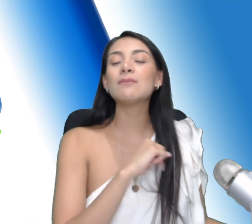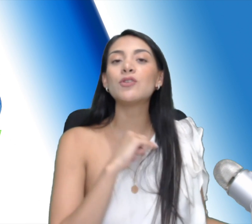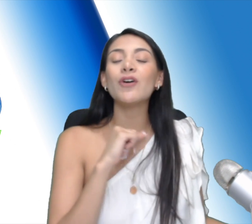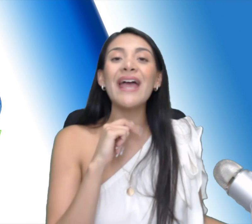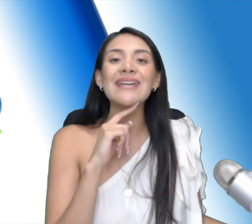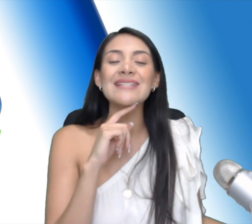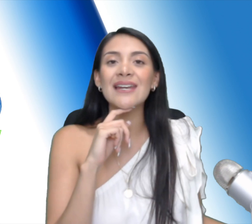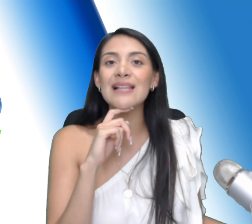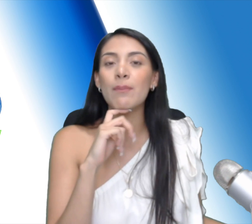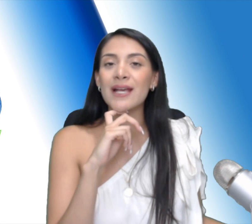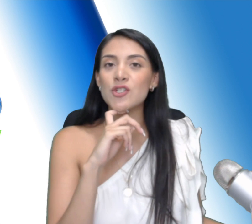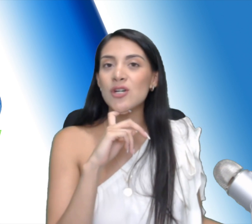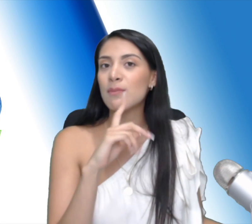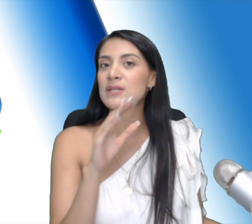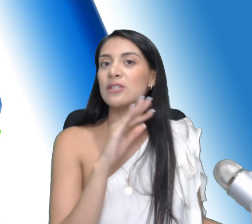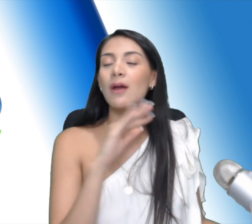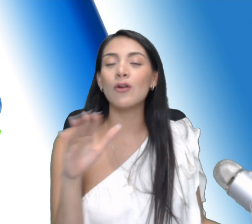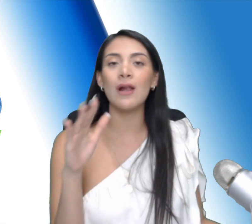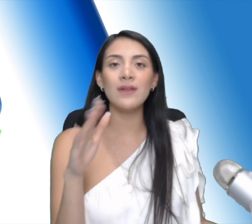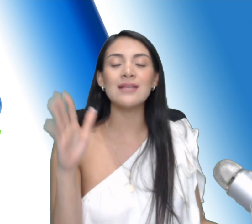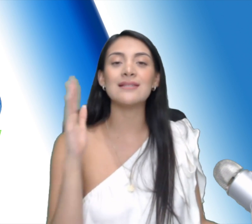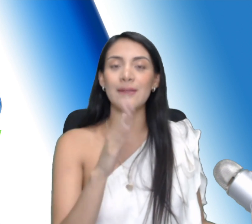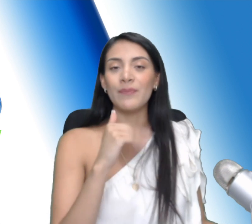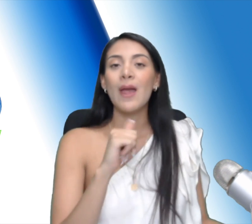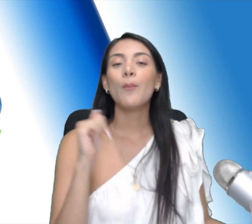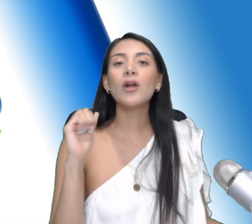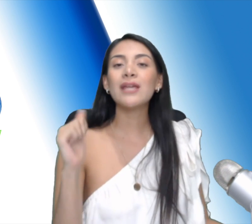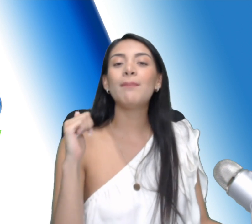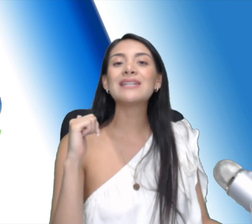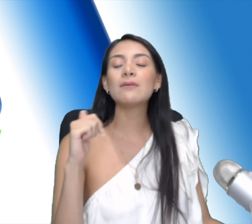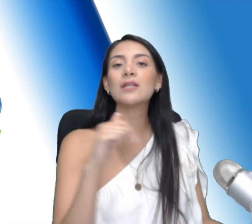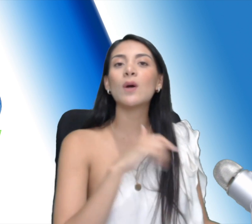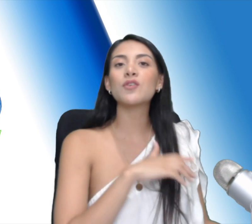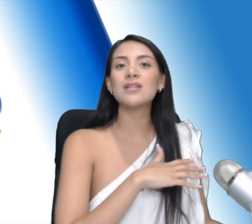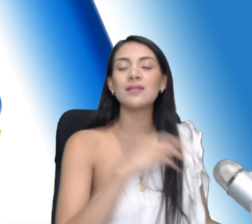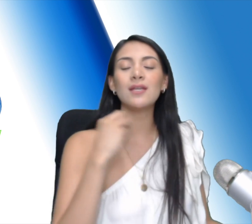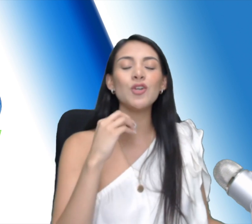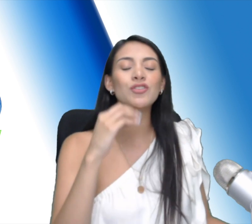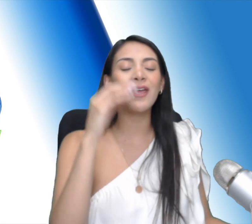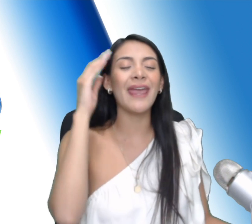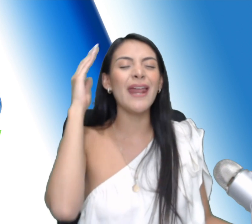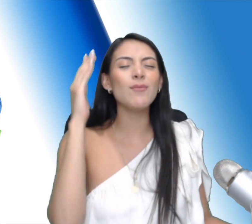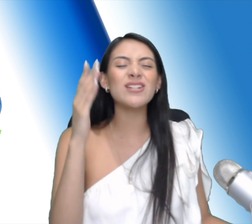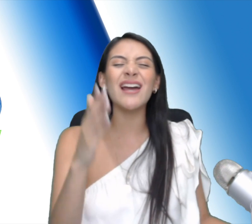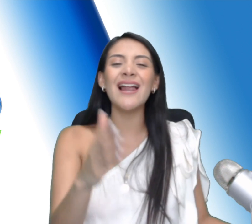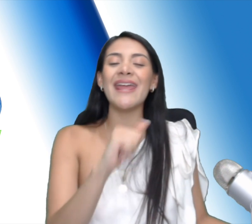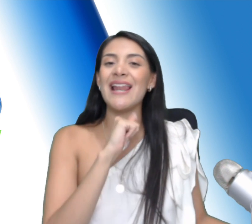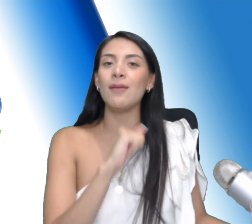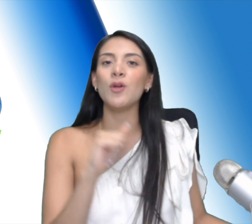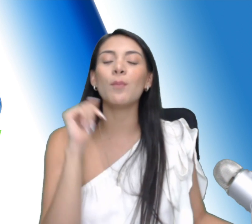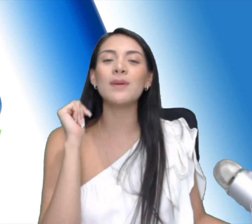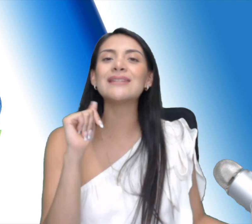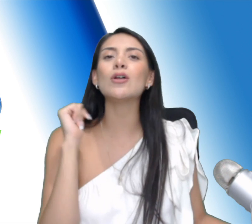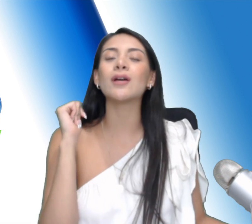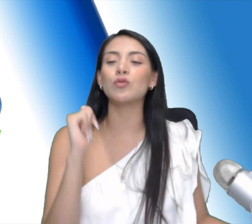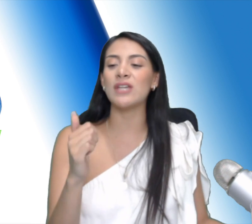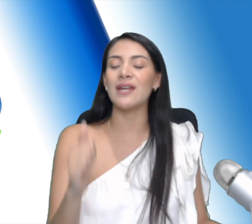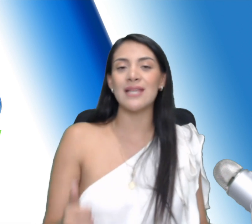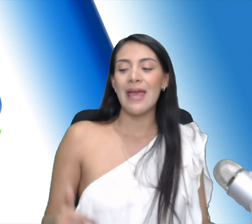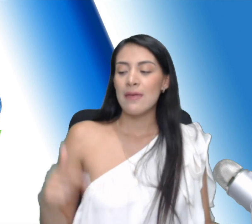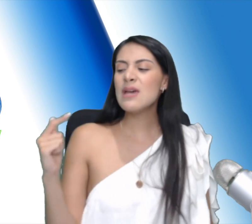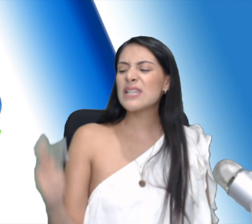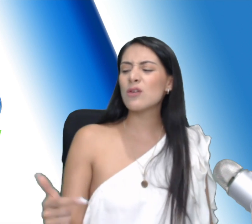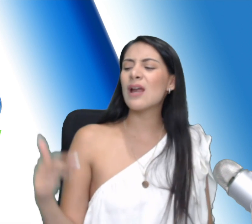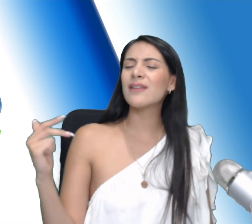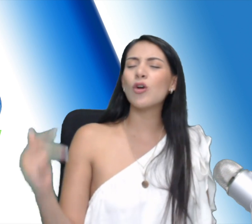y también te invito a que descargues la aplicación rápid si todavía no la tienes sí porque patri 247 y yo te queremos regalar el envío pídete lo que tú